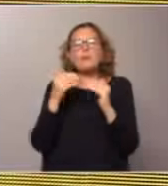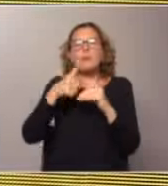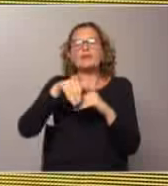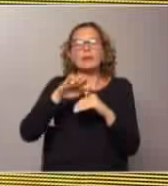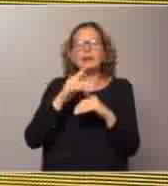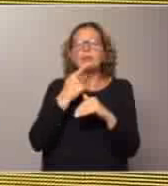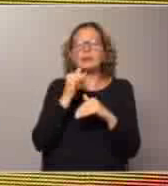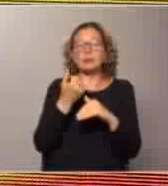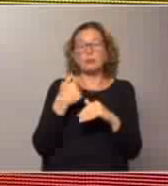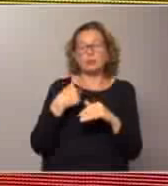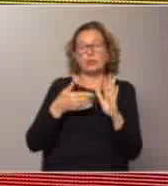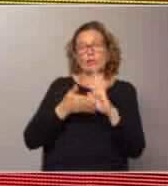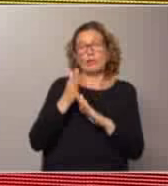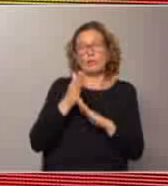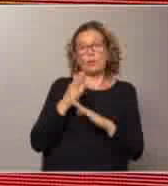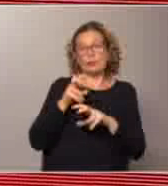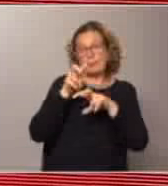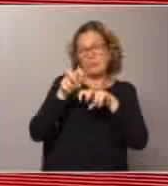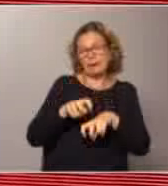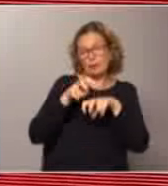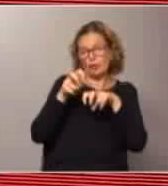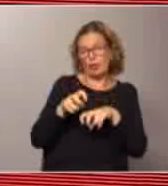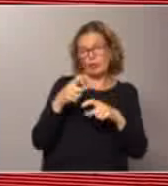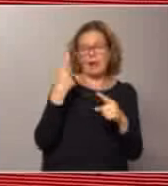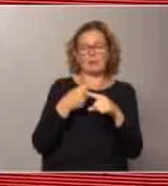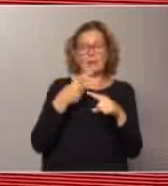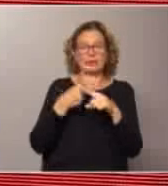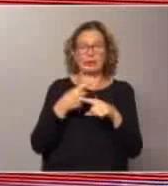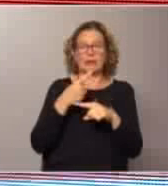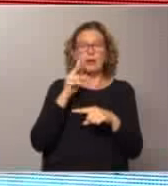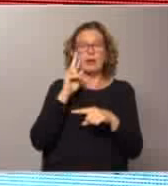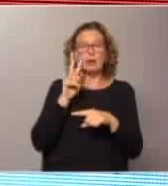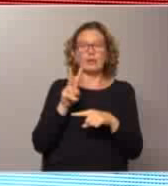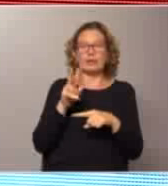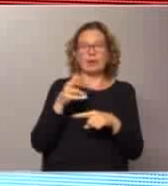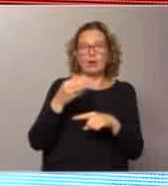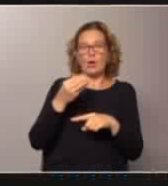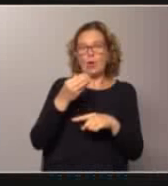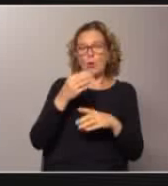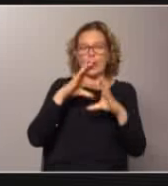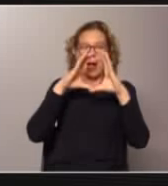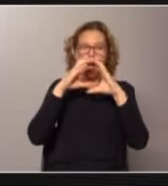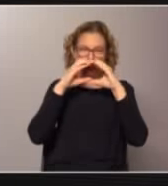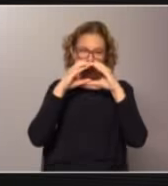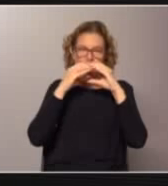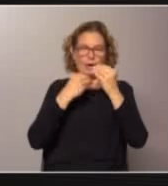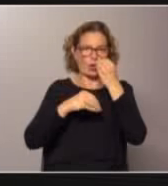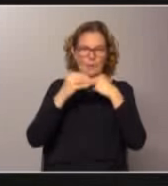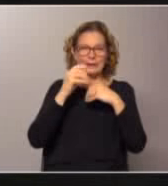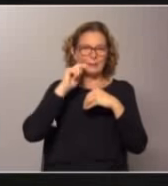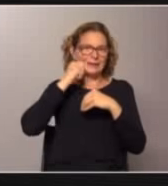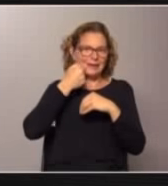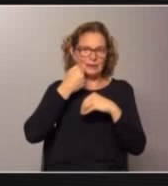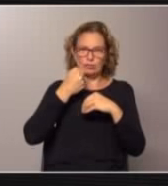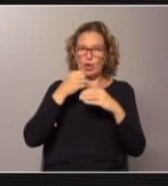si por ejemplo yo voy a tener parque rodón festival y ve un futuro aquí tengo hambre y lo pruebo y bueno y me encantó